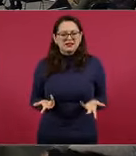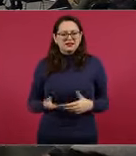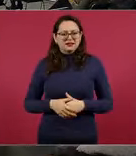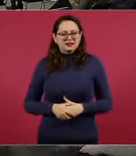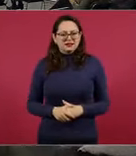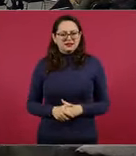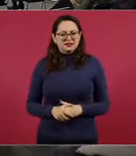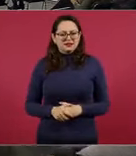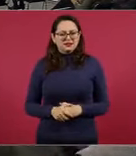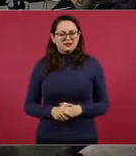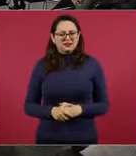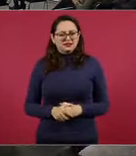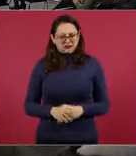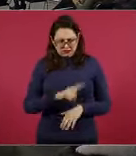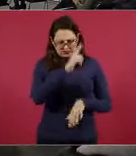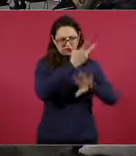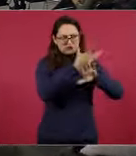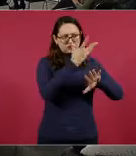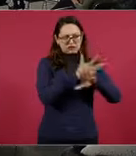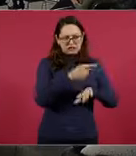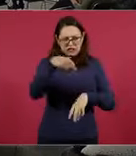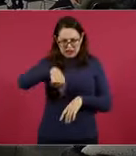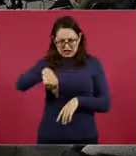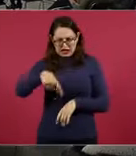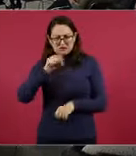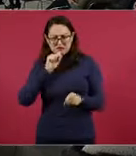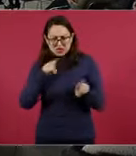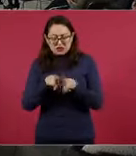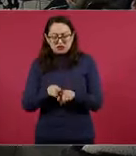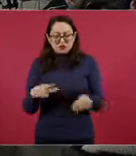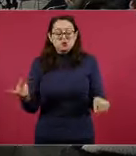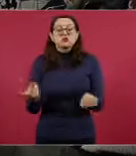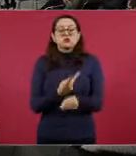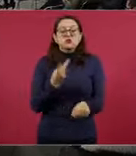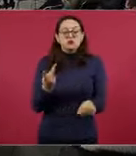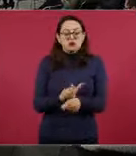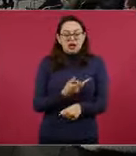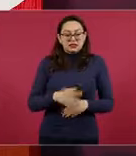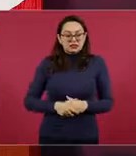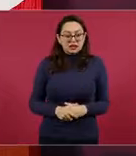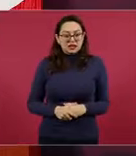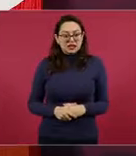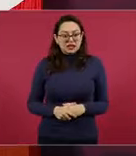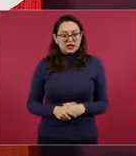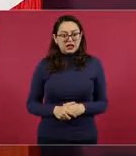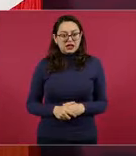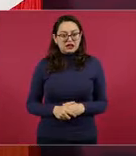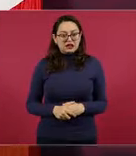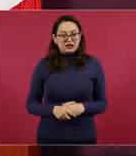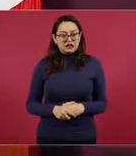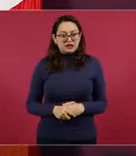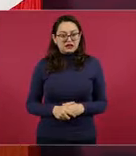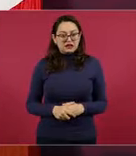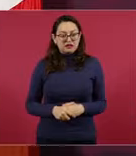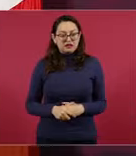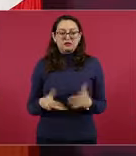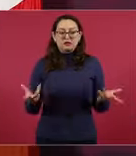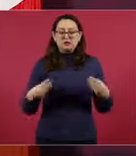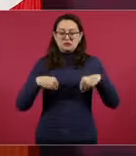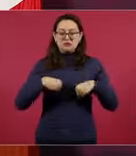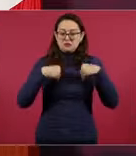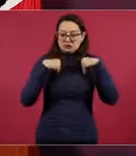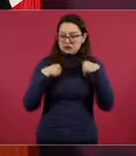Que deben haber en Estados Unidos, aquí hay muchísimos, viven allá en Playa del